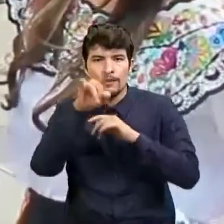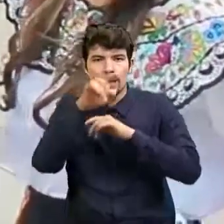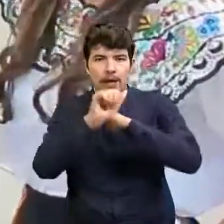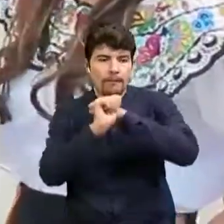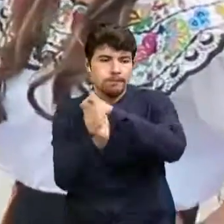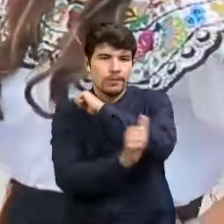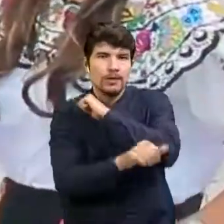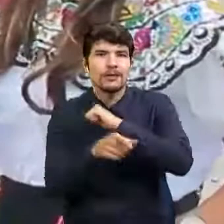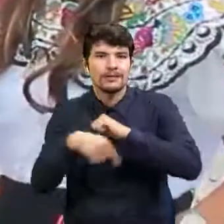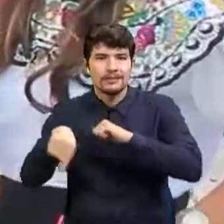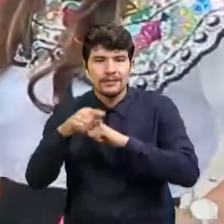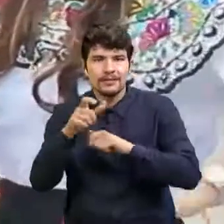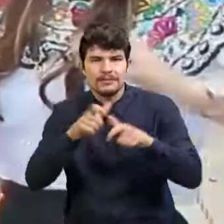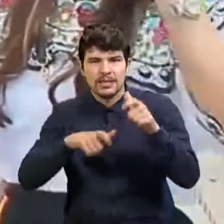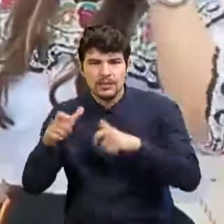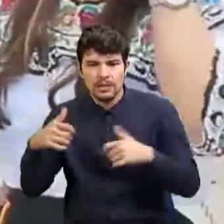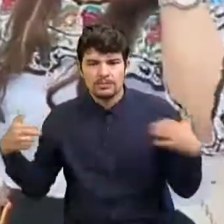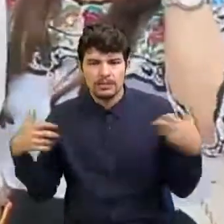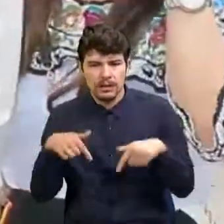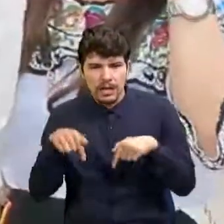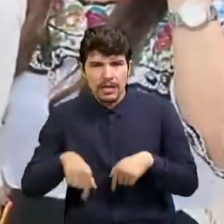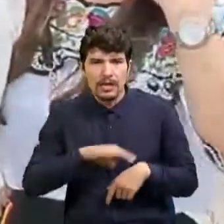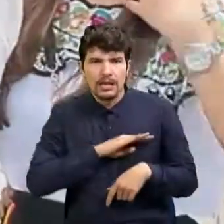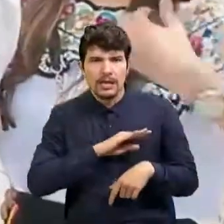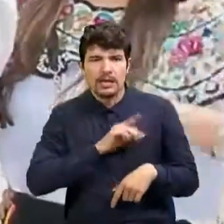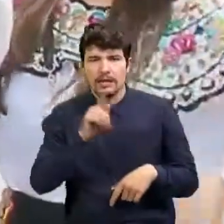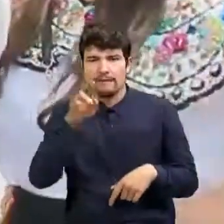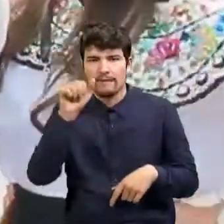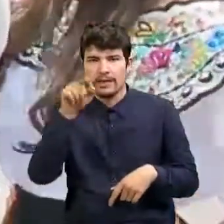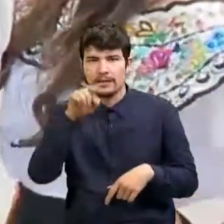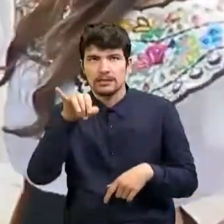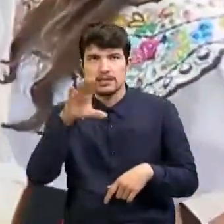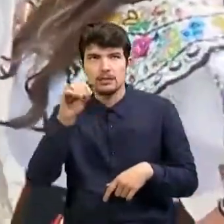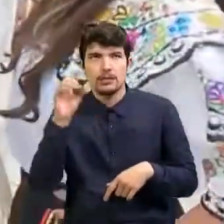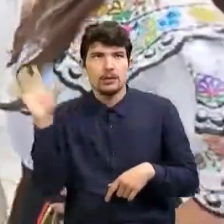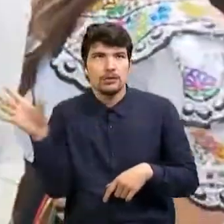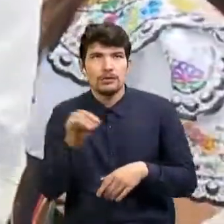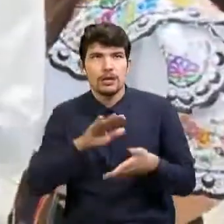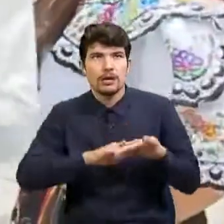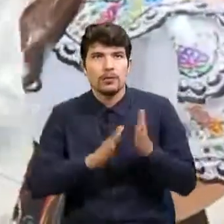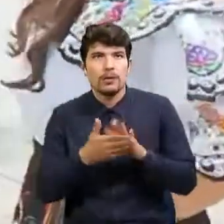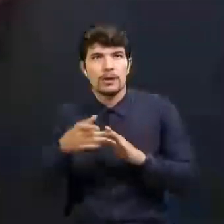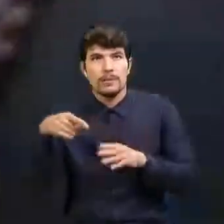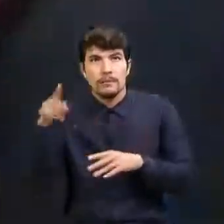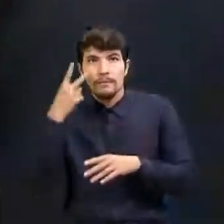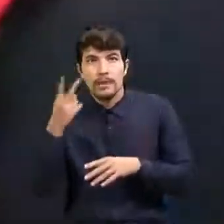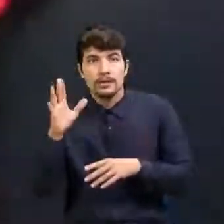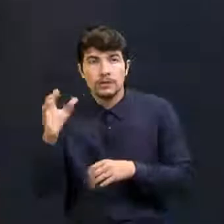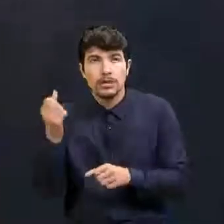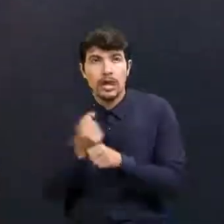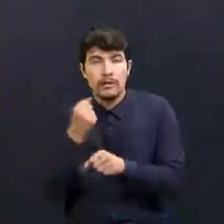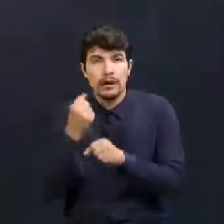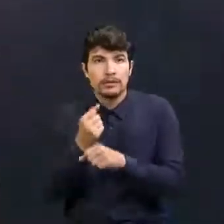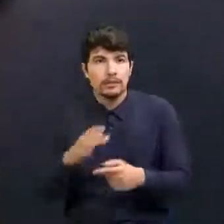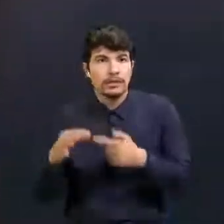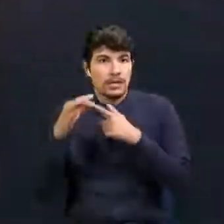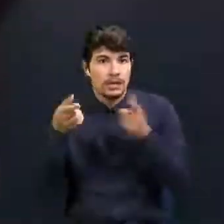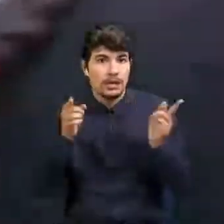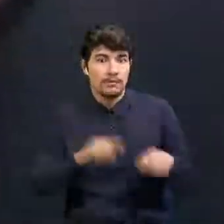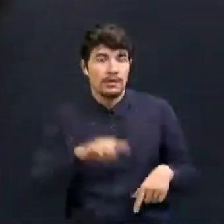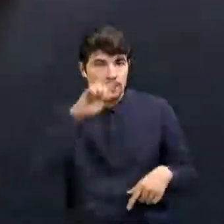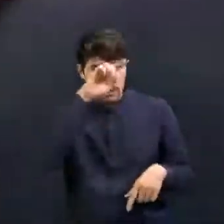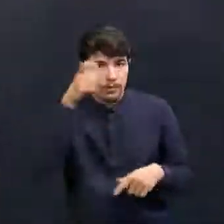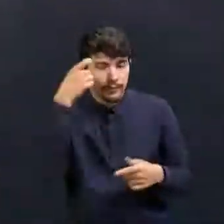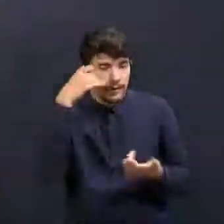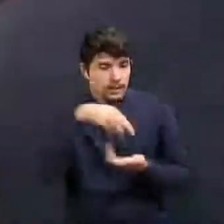de la administración municipal, de su alcalde, de Francisco, de toda la comunidad, miren ese trabajo tan especial que han hecho hoy. El gobernador de Santander también